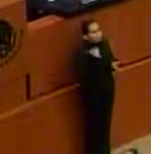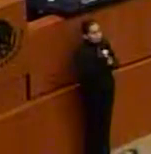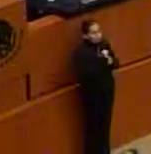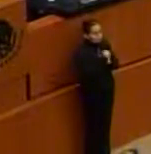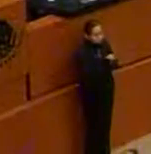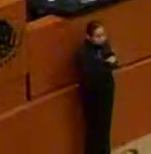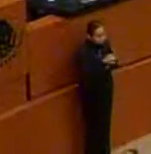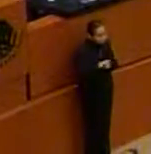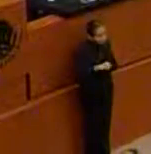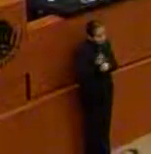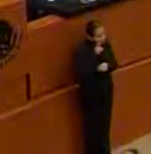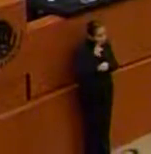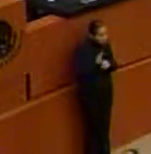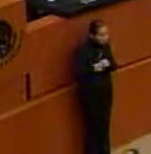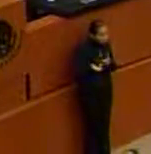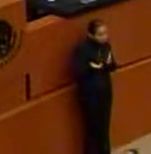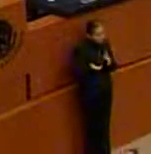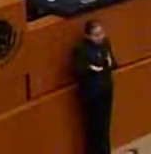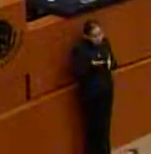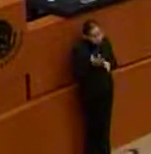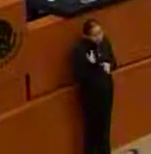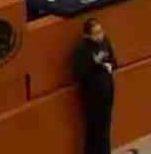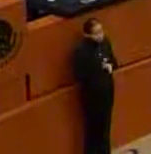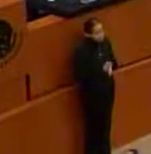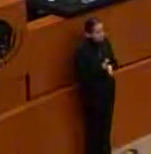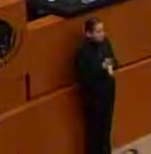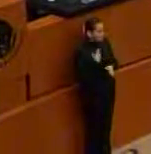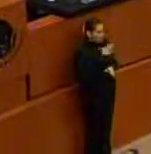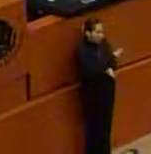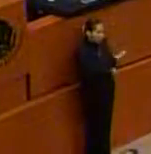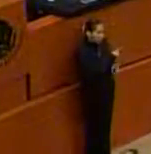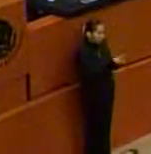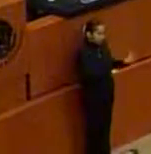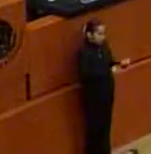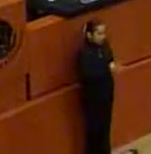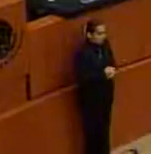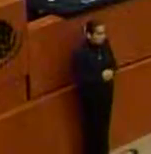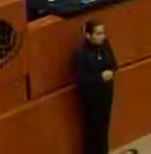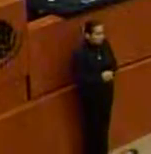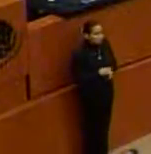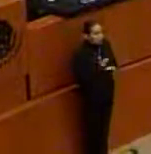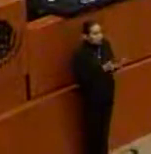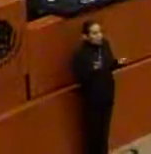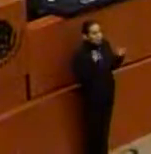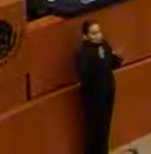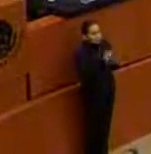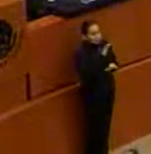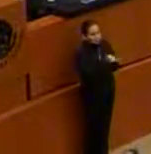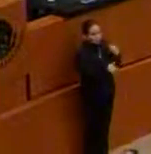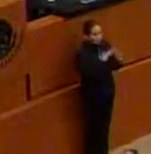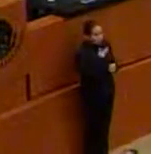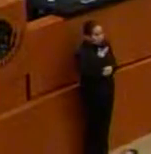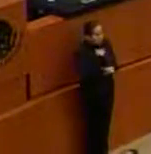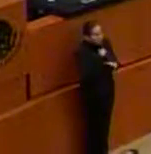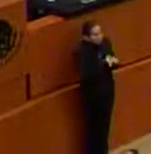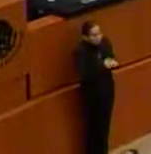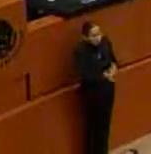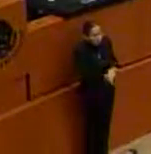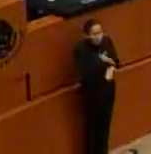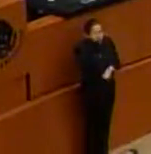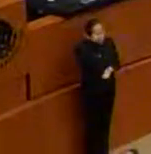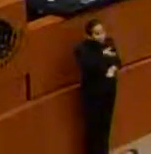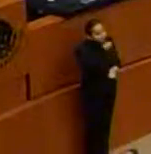la situación pues puede verse en un contexto muy diferente, pero lo importante es que todos tenemos algo que